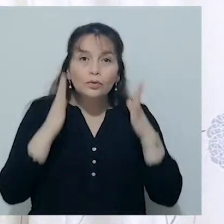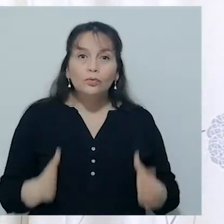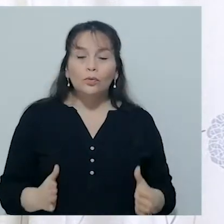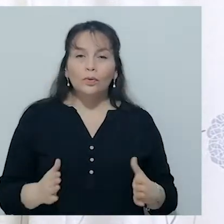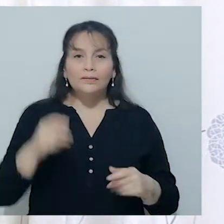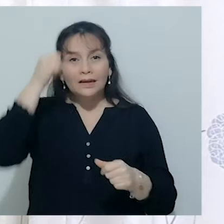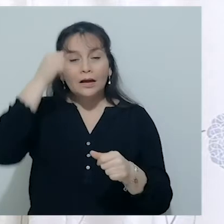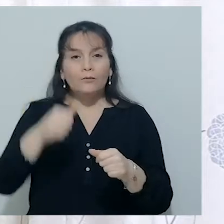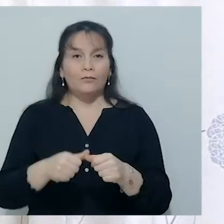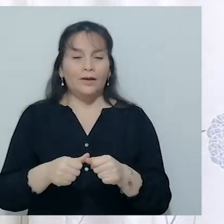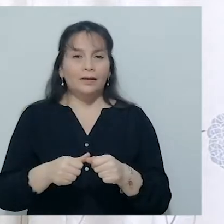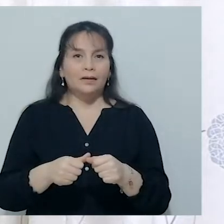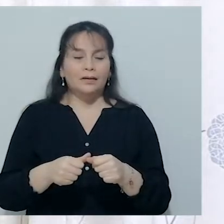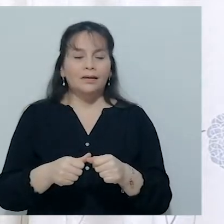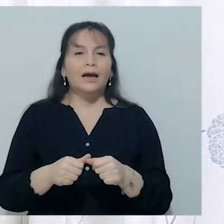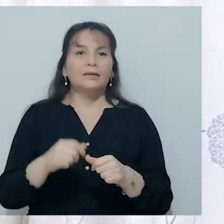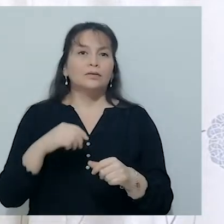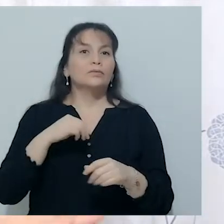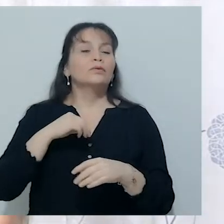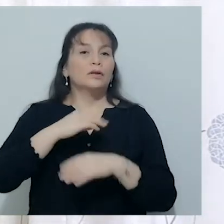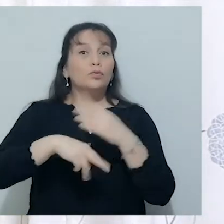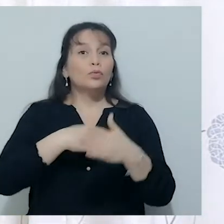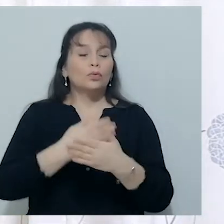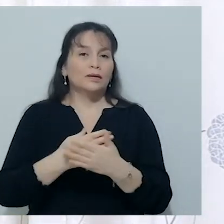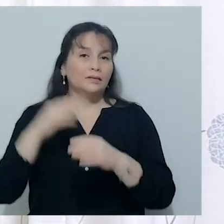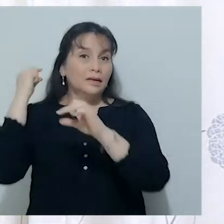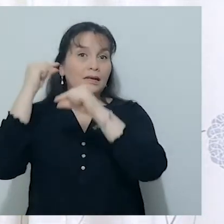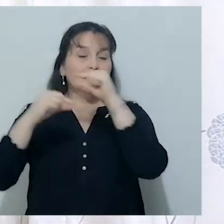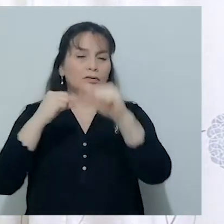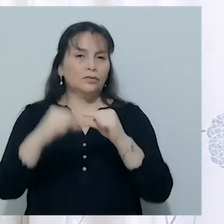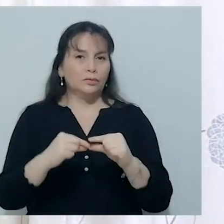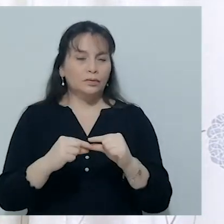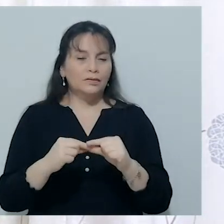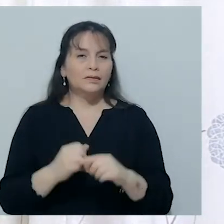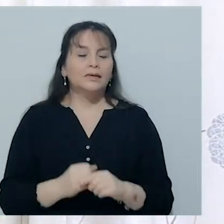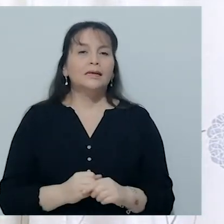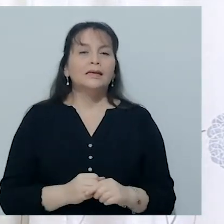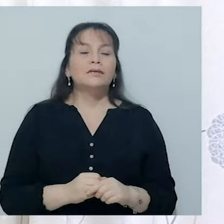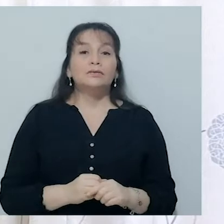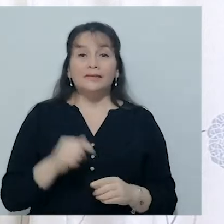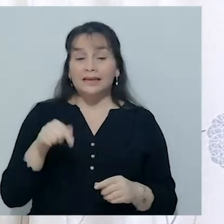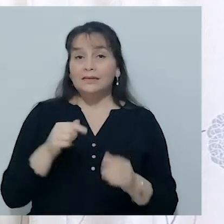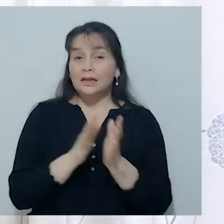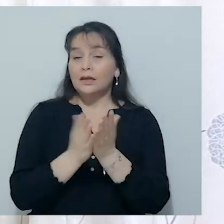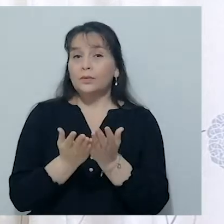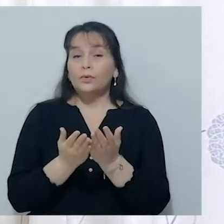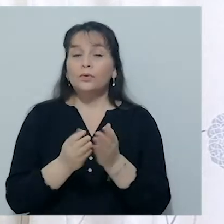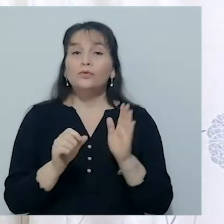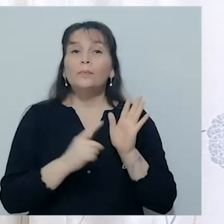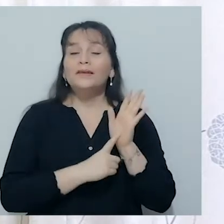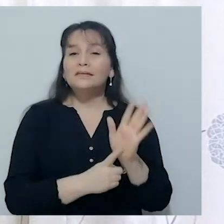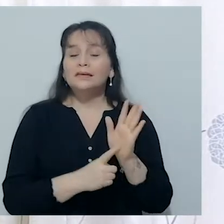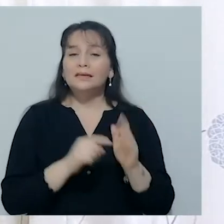fe a las generaciones presentes y a las que vendrán. Por eso que Deuteronomio nos presenta el